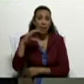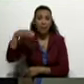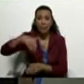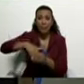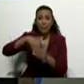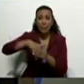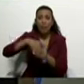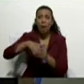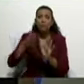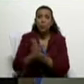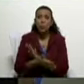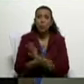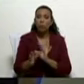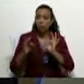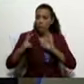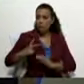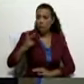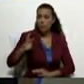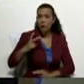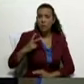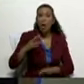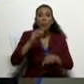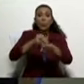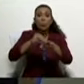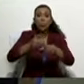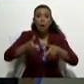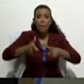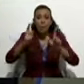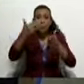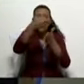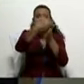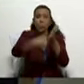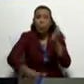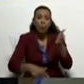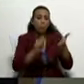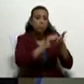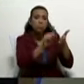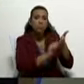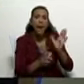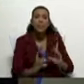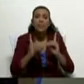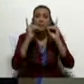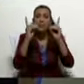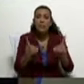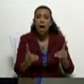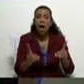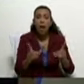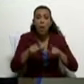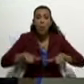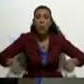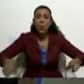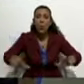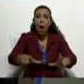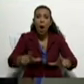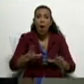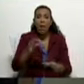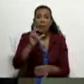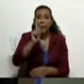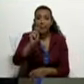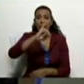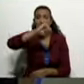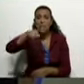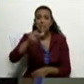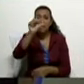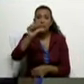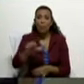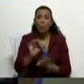Electoral formalizó la solicitud de pronunciamiento decidiendo la Sala Constitucional del